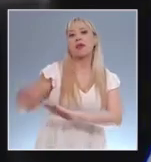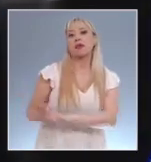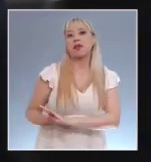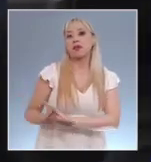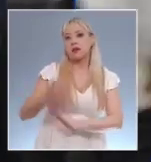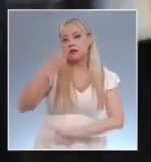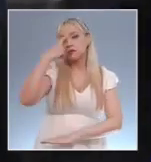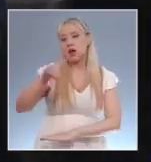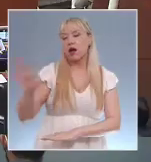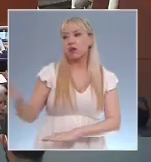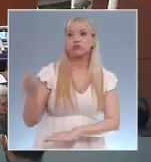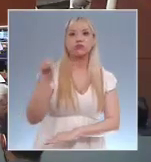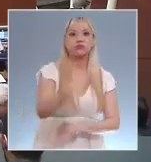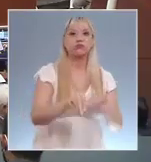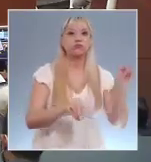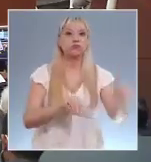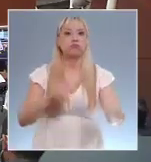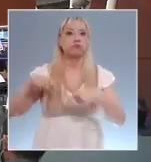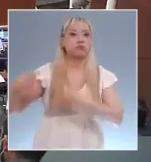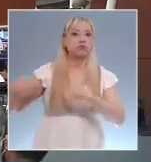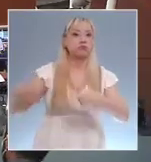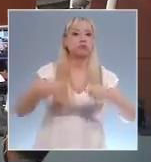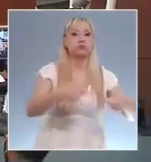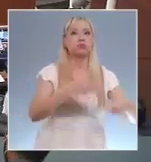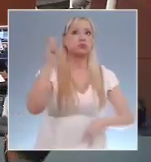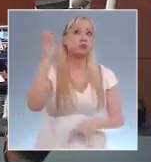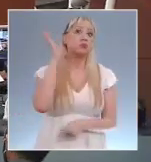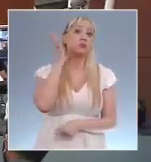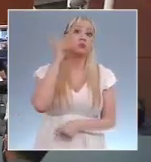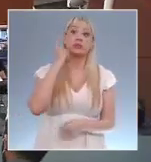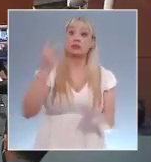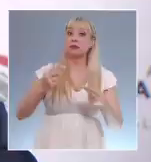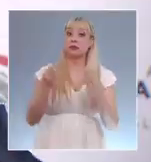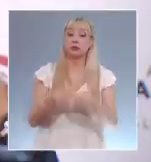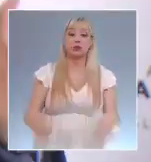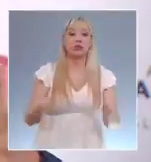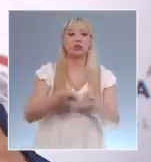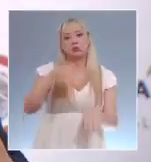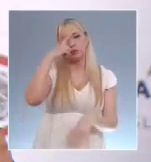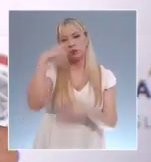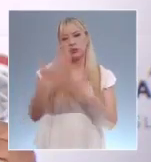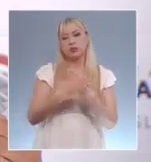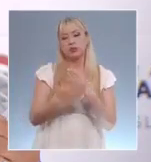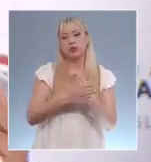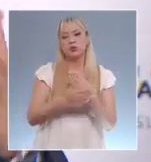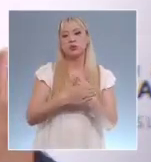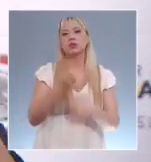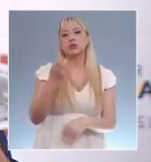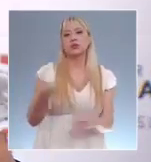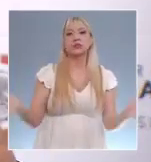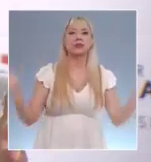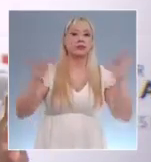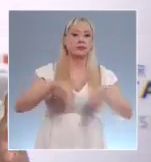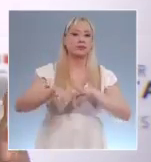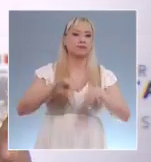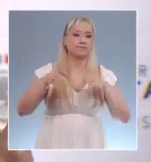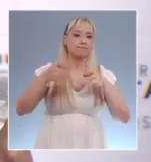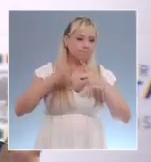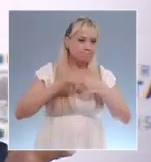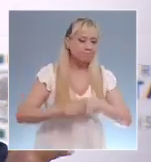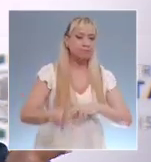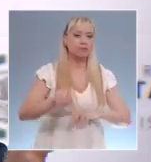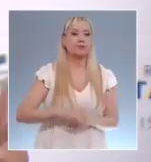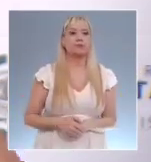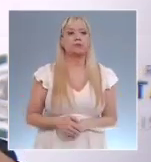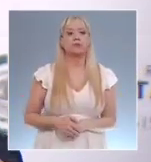de la agenda legislativa para el próximo periodo ordinario de sesiones. No solo es el tema del INAI, que es importante, sino son